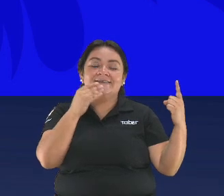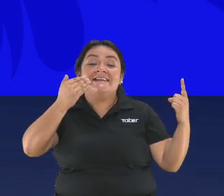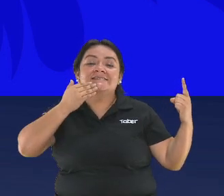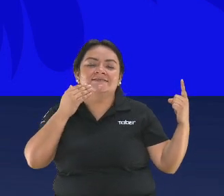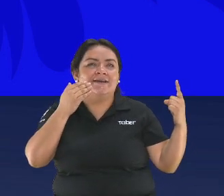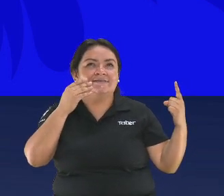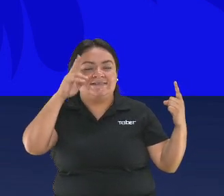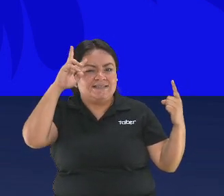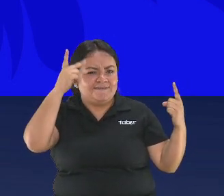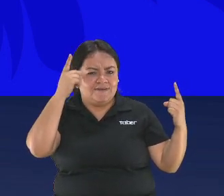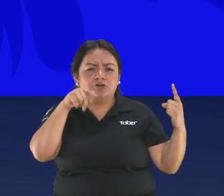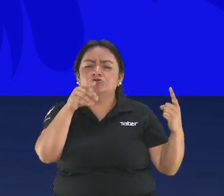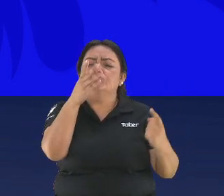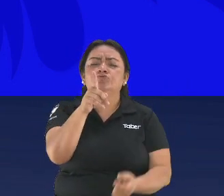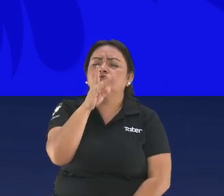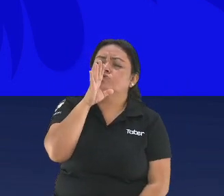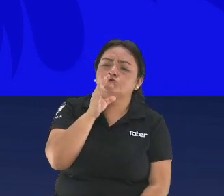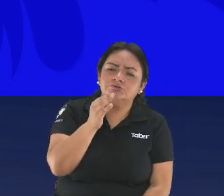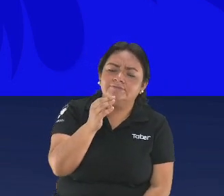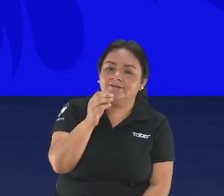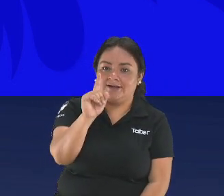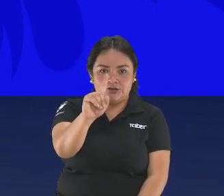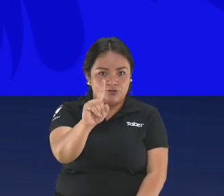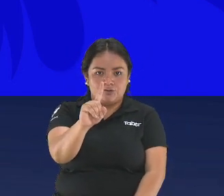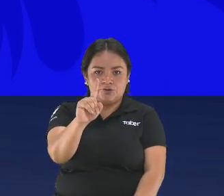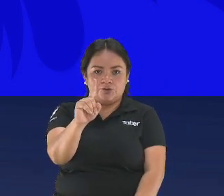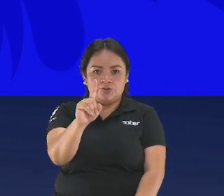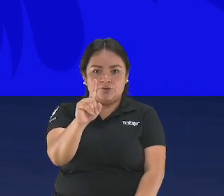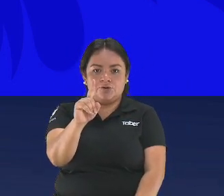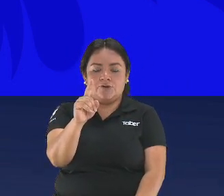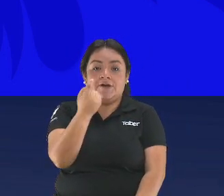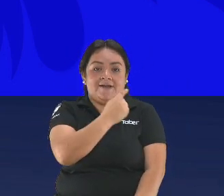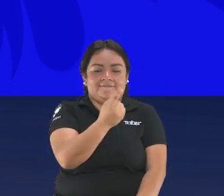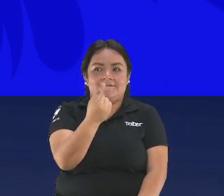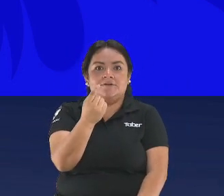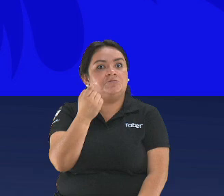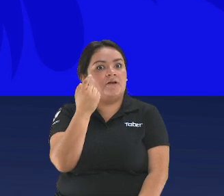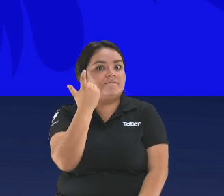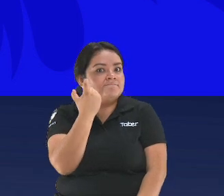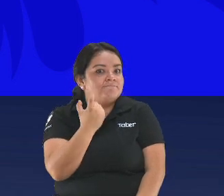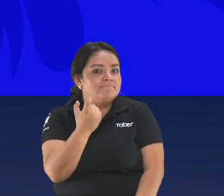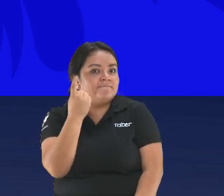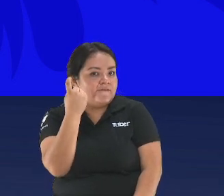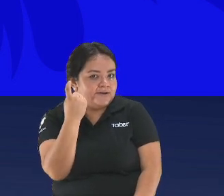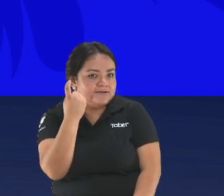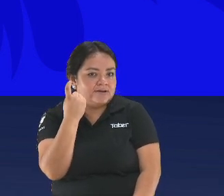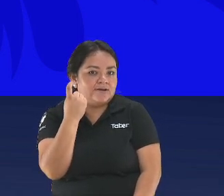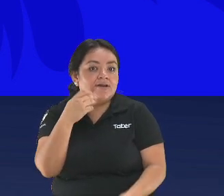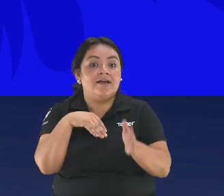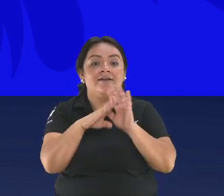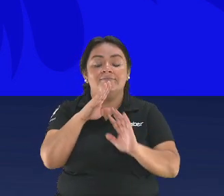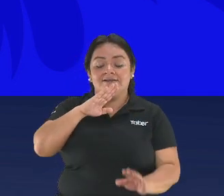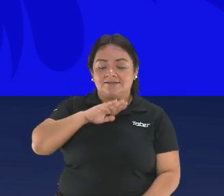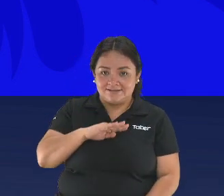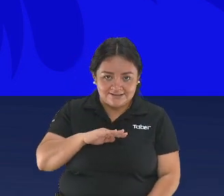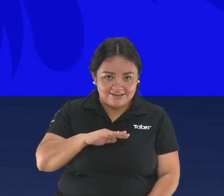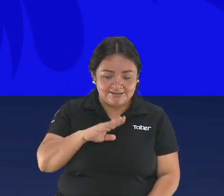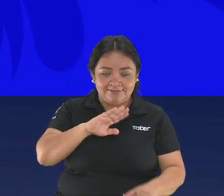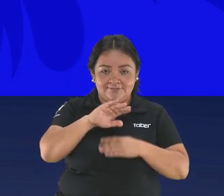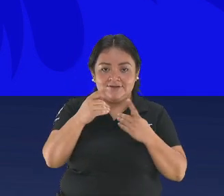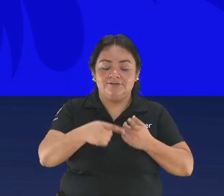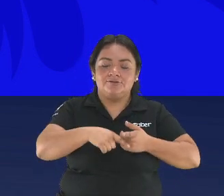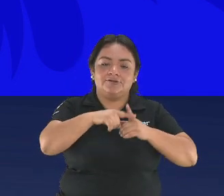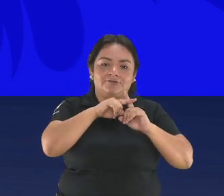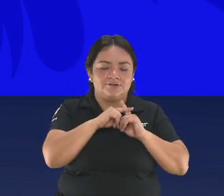hablándoles solo que usted es humilde que se dejan o no habla de los que no tienen dinero y lo que más nos desanima a todos los creyentes